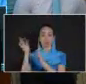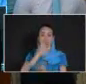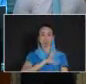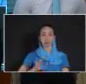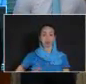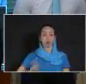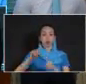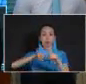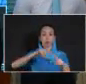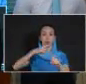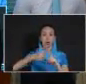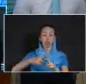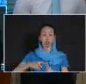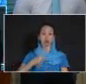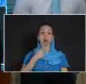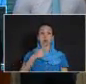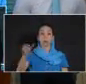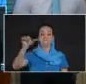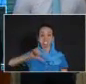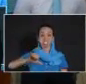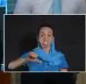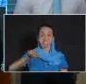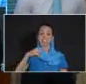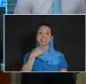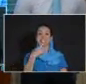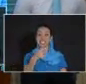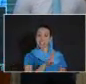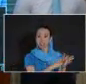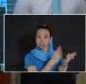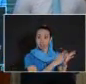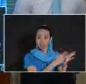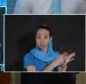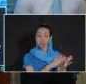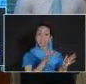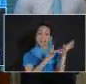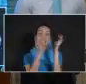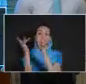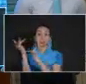cuando lo maldecían, dice la Biblia, Él bendecía.